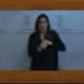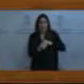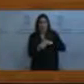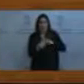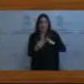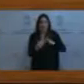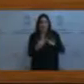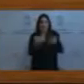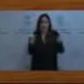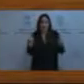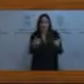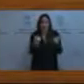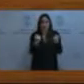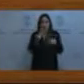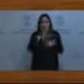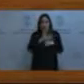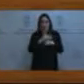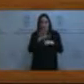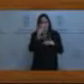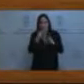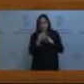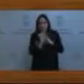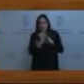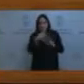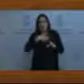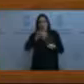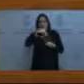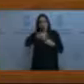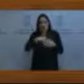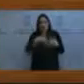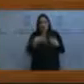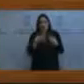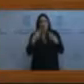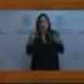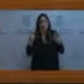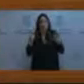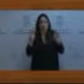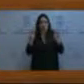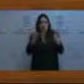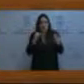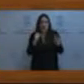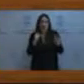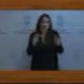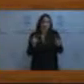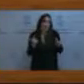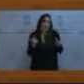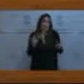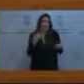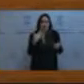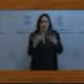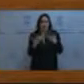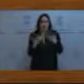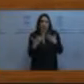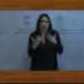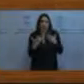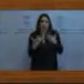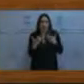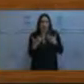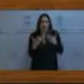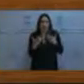las acciones que los podólogos pueden desarrollar dentro de la sanidad pública son ya con un claro